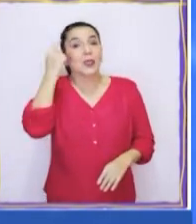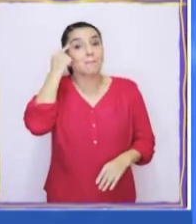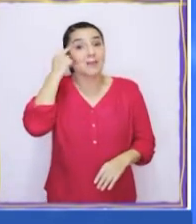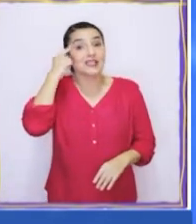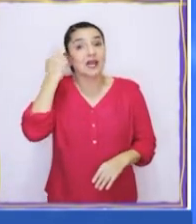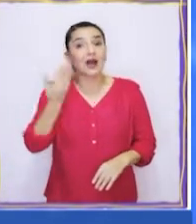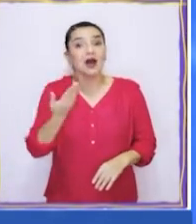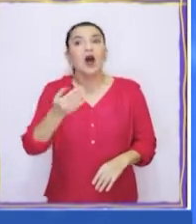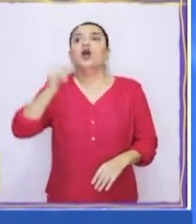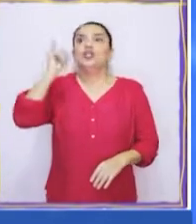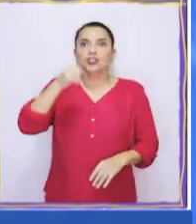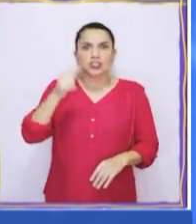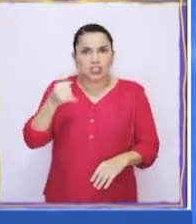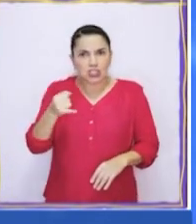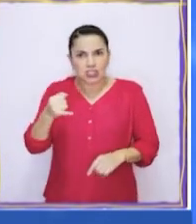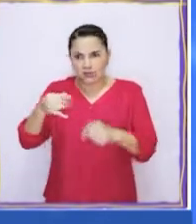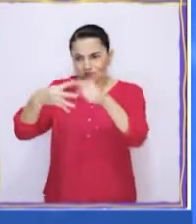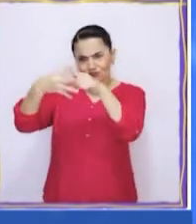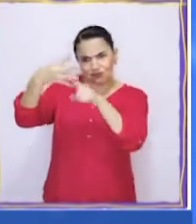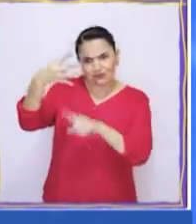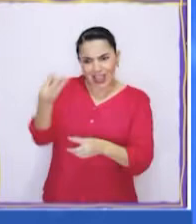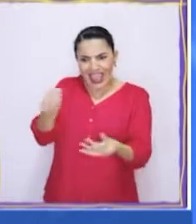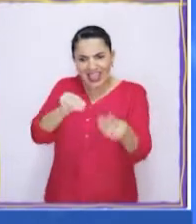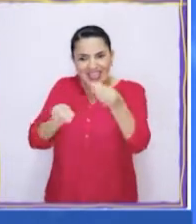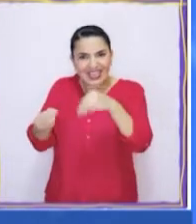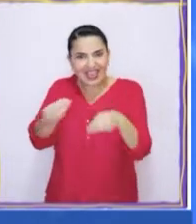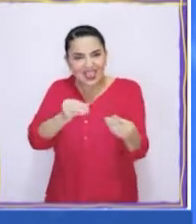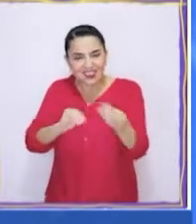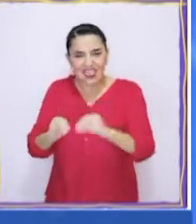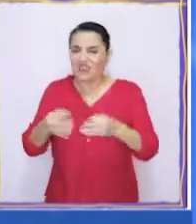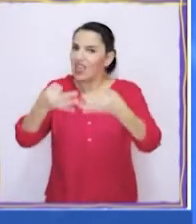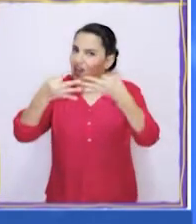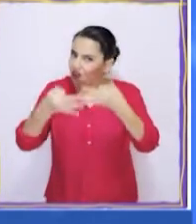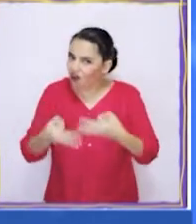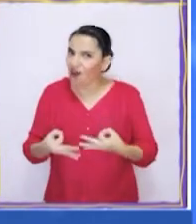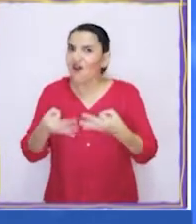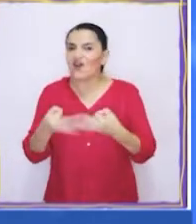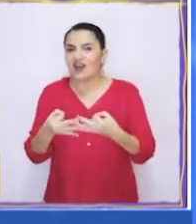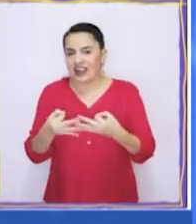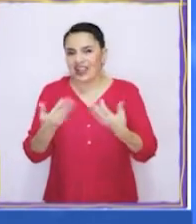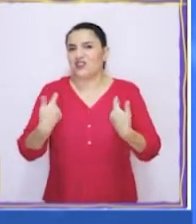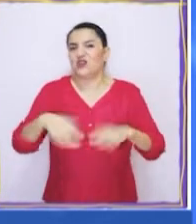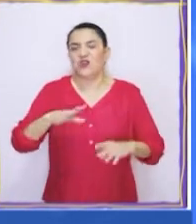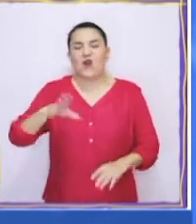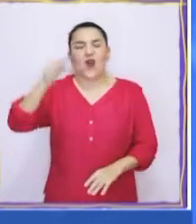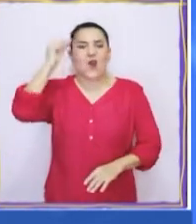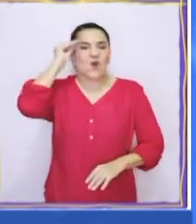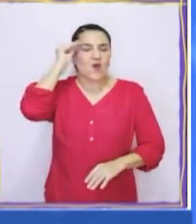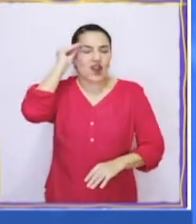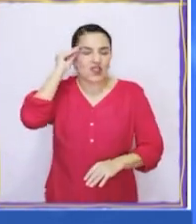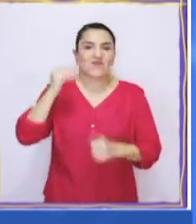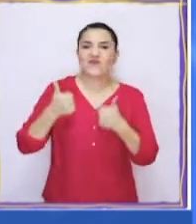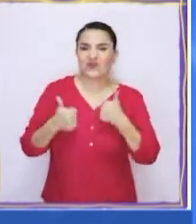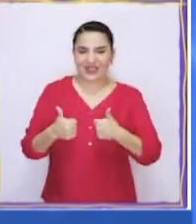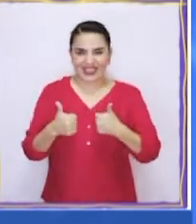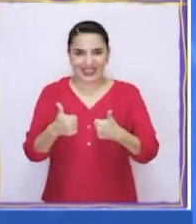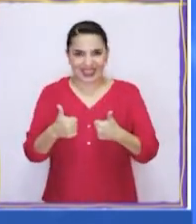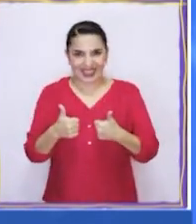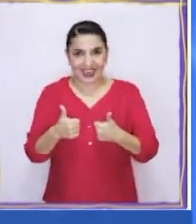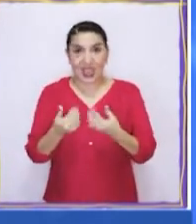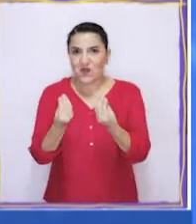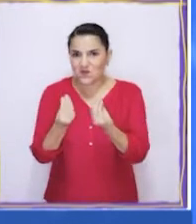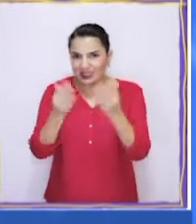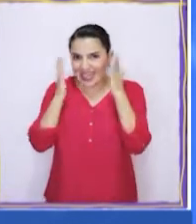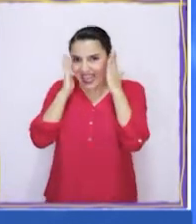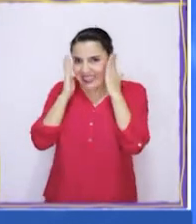en los ingredientes están en lo correcto y menos mal que de esta parte me acuerdo muy bien así que